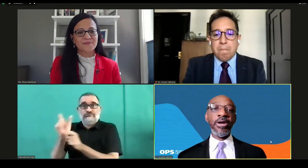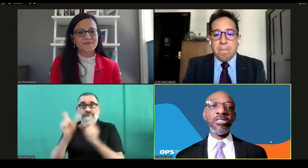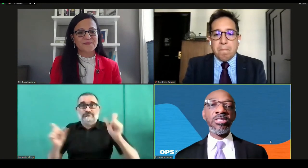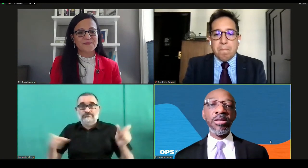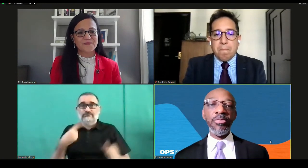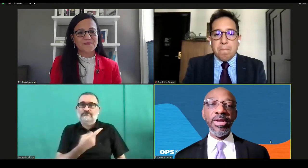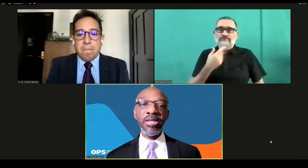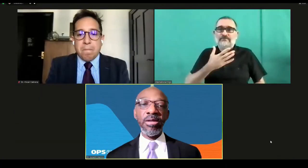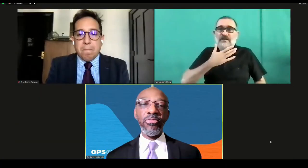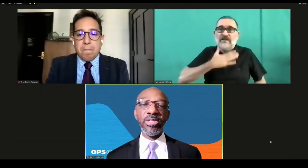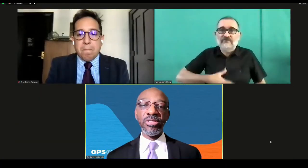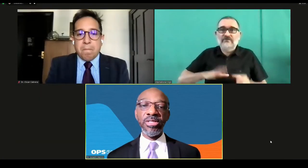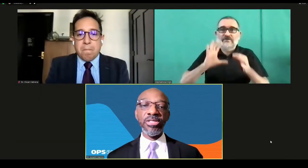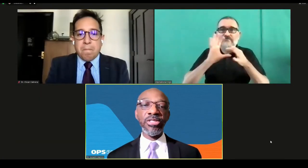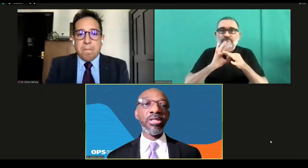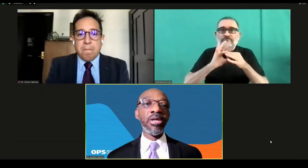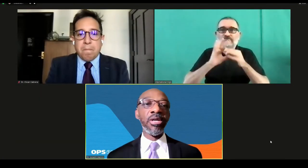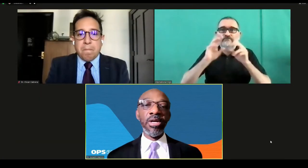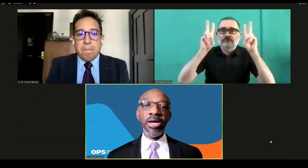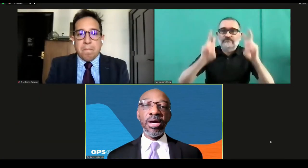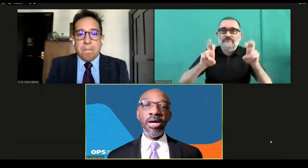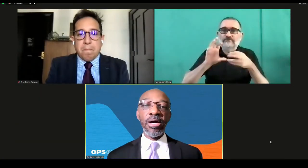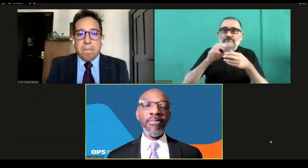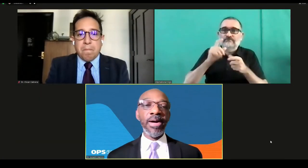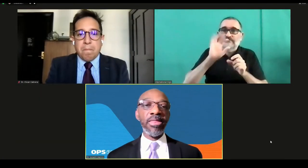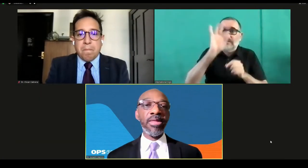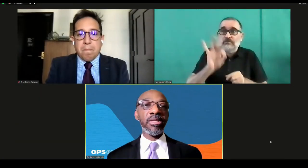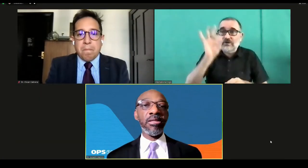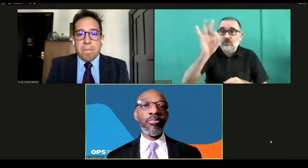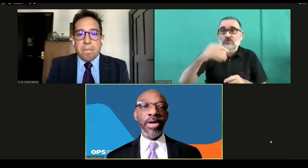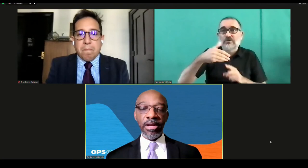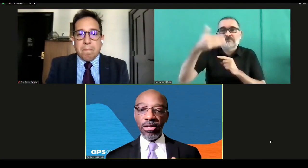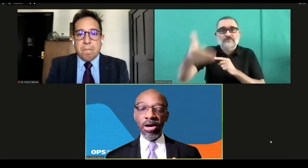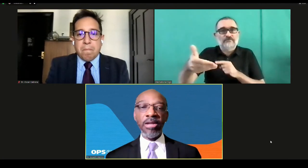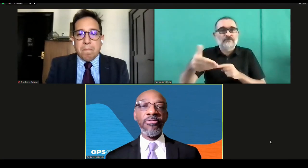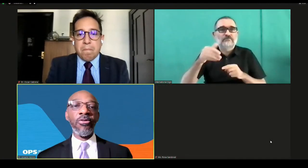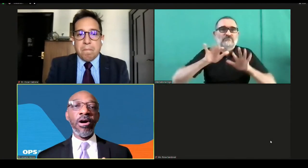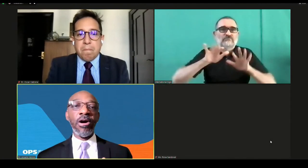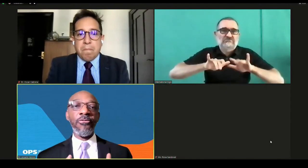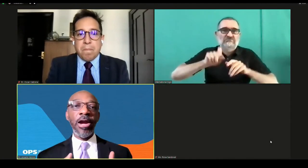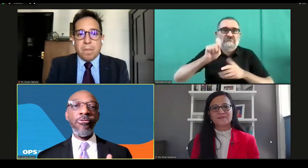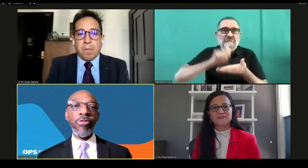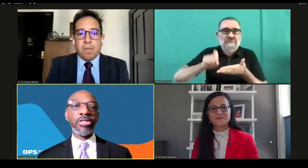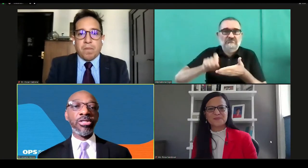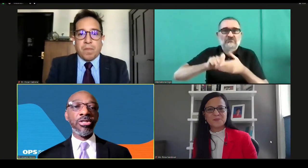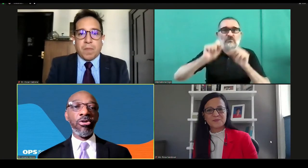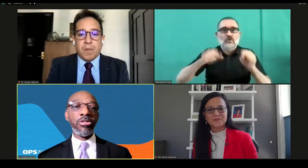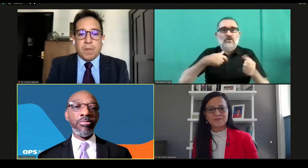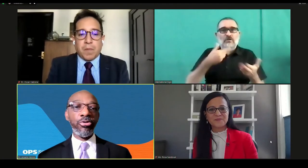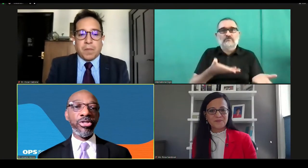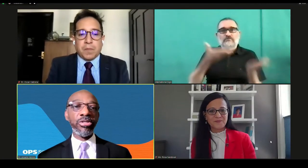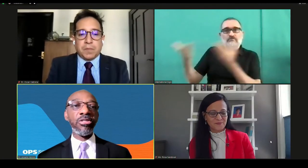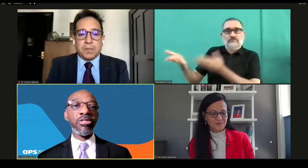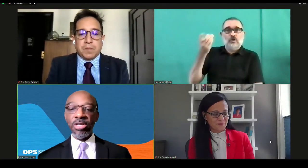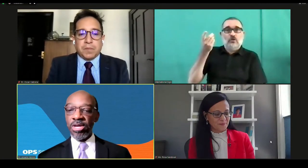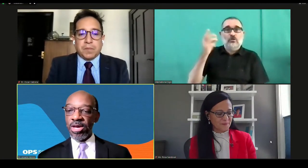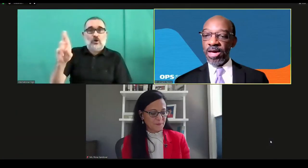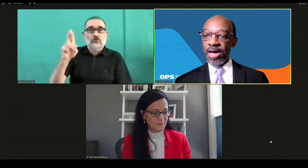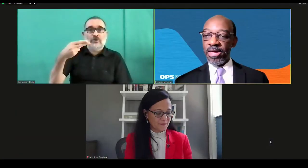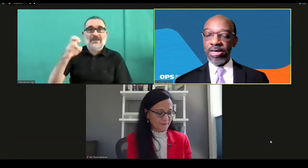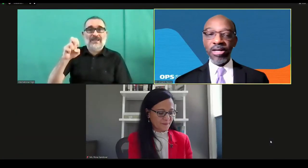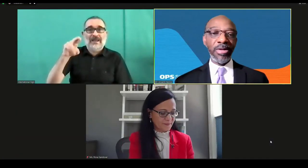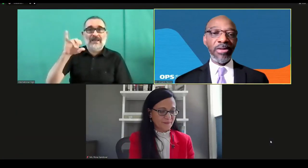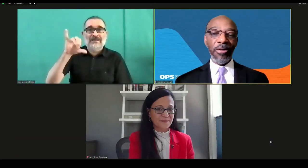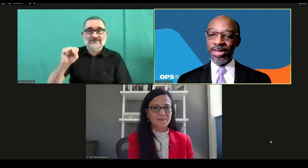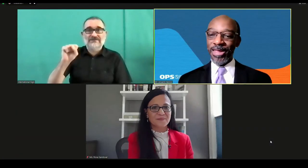de mil personas muchas gracias por esta presentación muy instigan te creo que